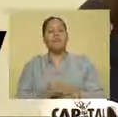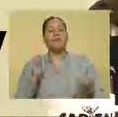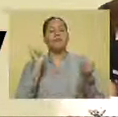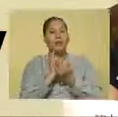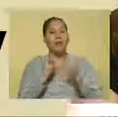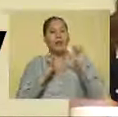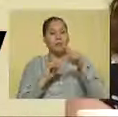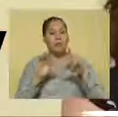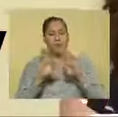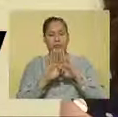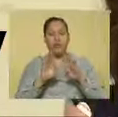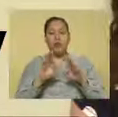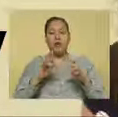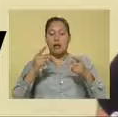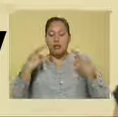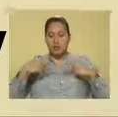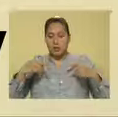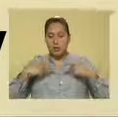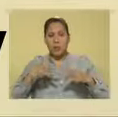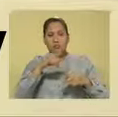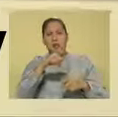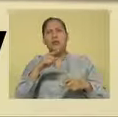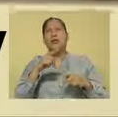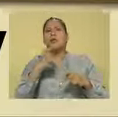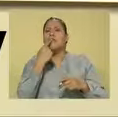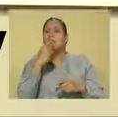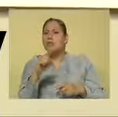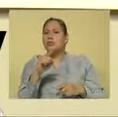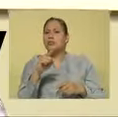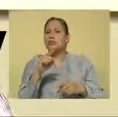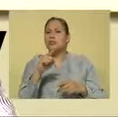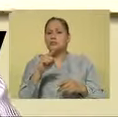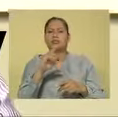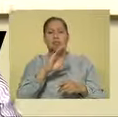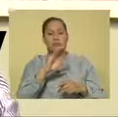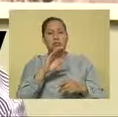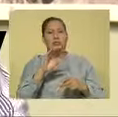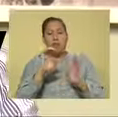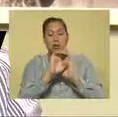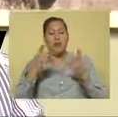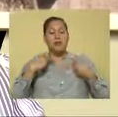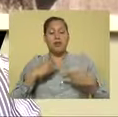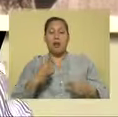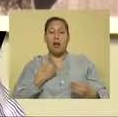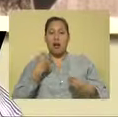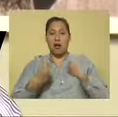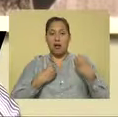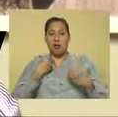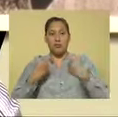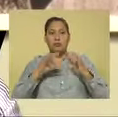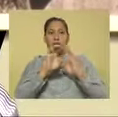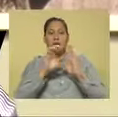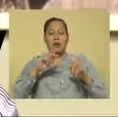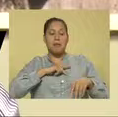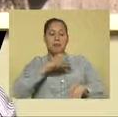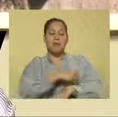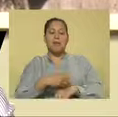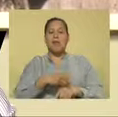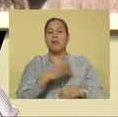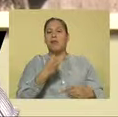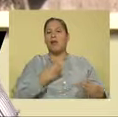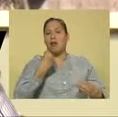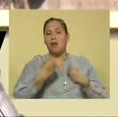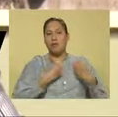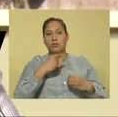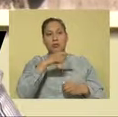imposibilidad material de la víctima para interponer una denuncia hay gente que se aprovecha desgraciadamente los miembros de su familia que no se